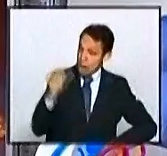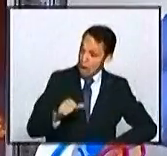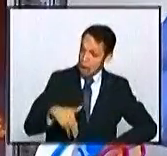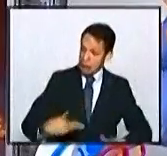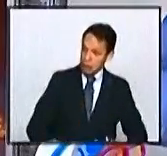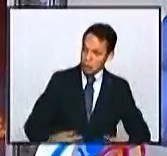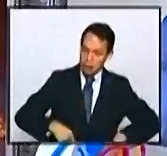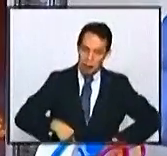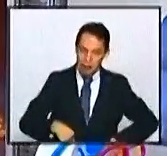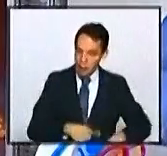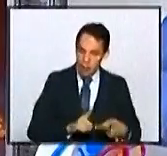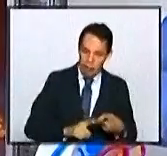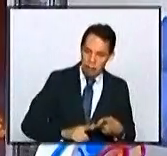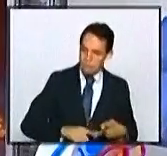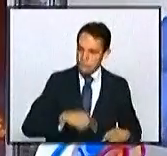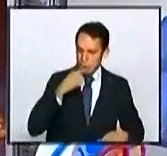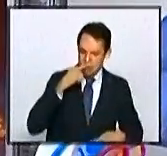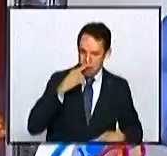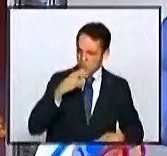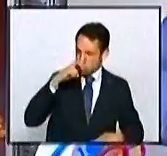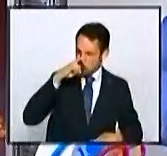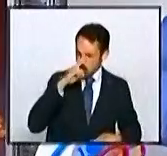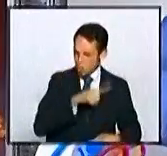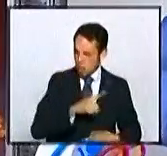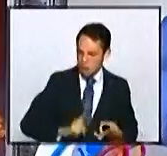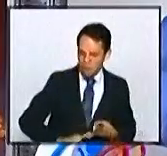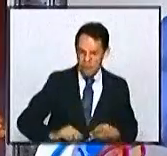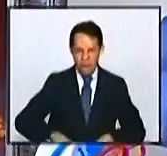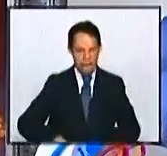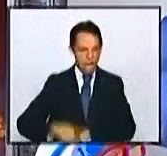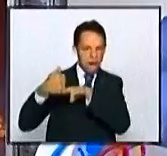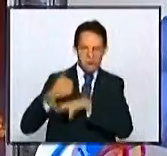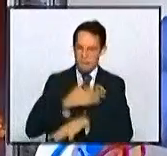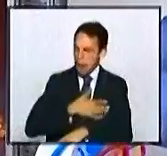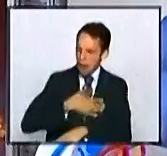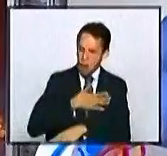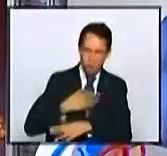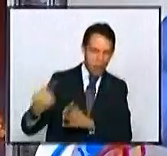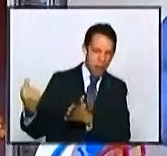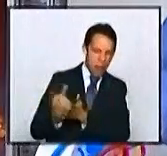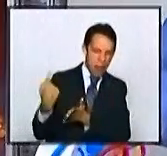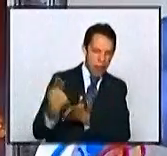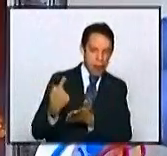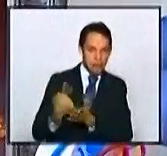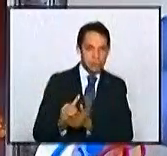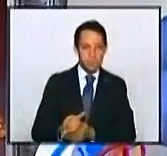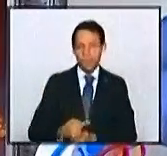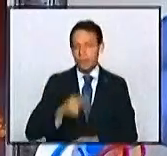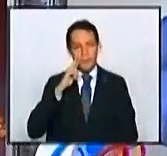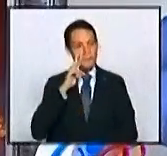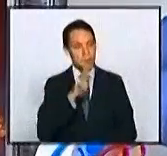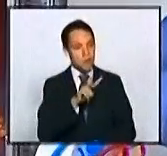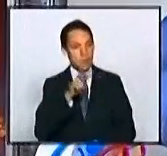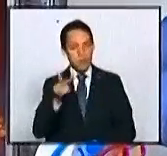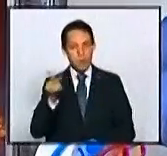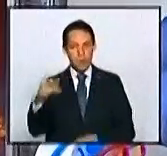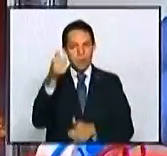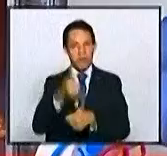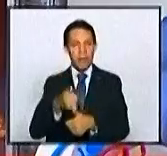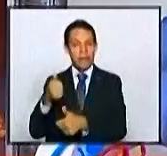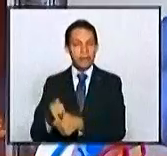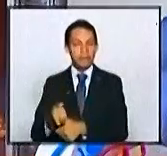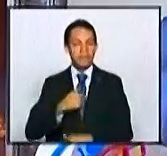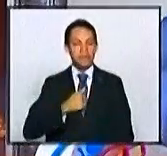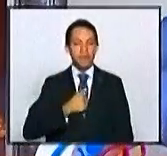no es que esa forma de ser de mi papá, es que ese jefe que a mí me toca, ¿cierto? Porque yo estoy mirando, pero yo no me miraba al